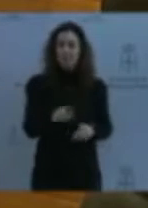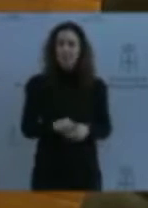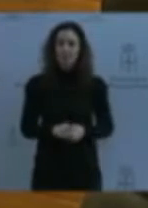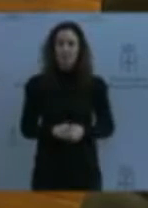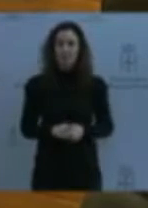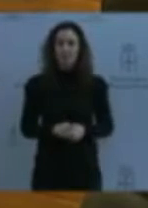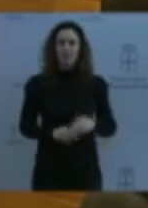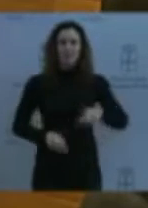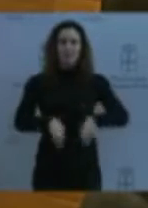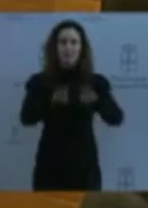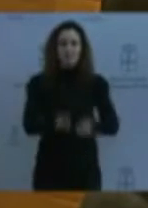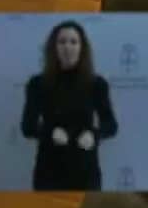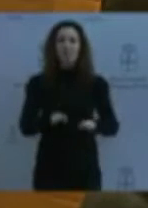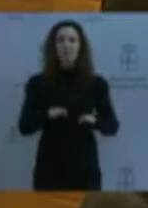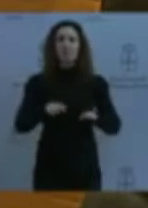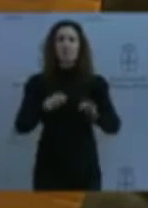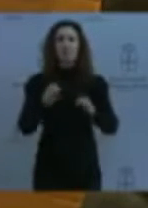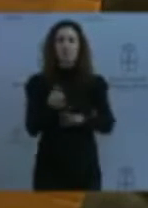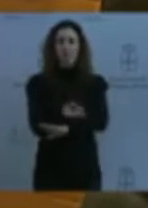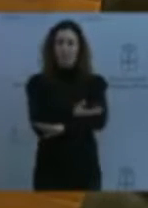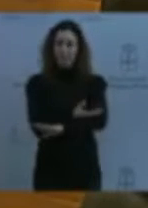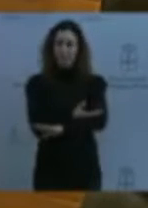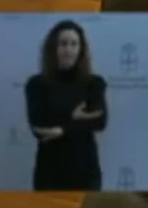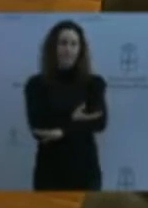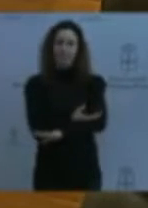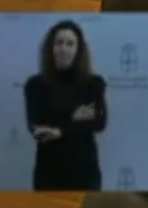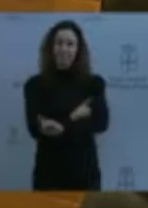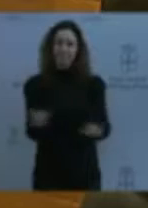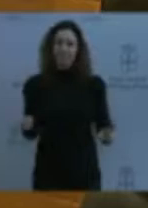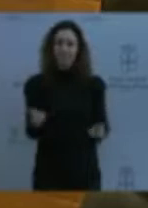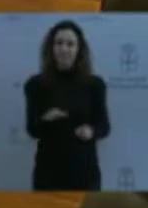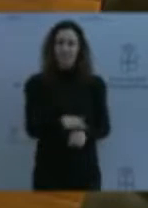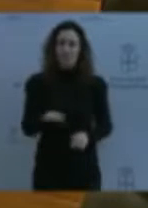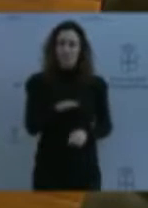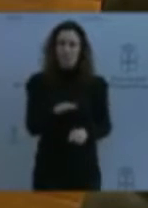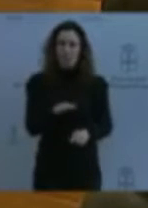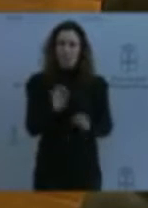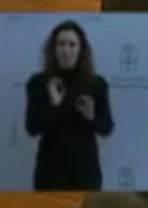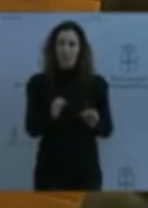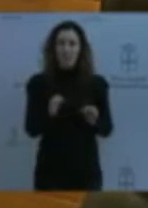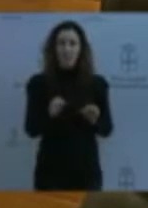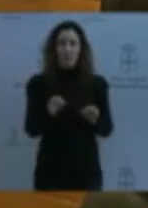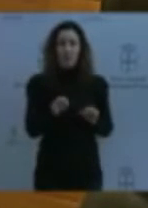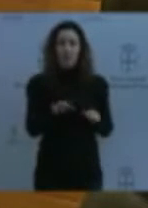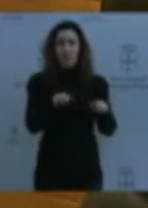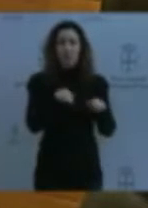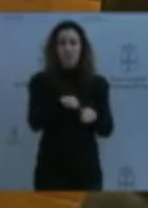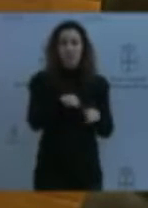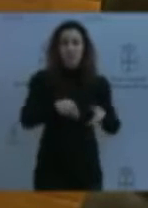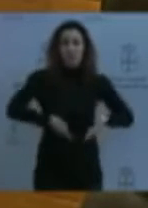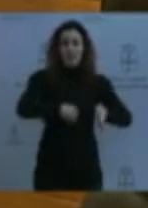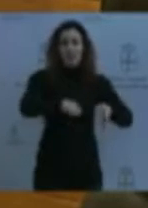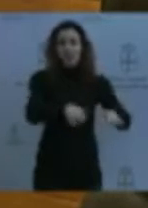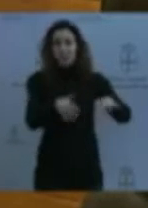vías en Asturias. La carretera de Cuevas del Mar se cayó directamente al agua. Santianes y Triongo quedaron incomunicados. La situación